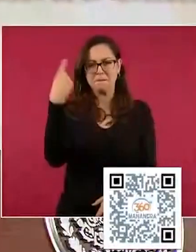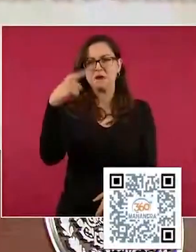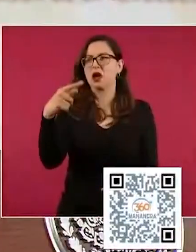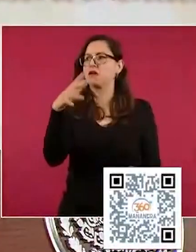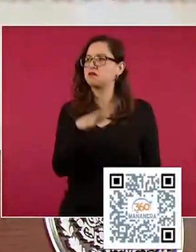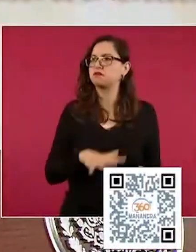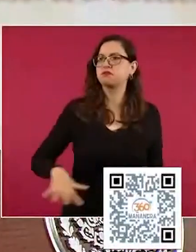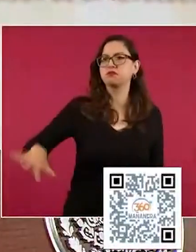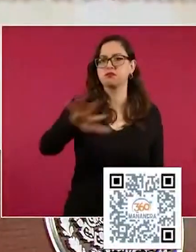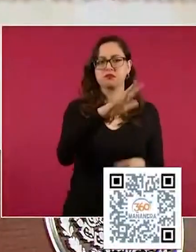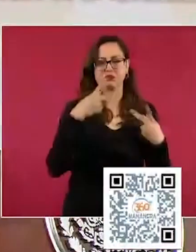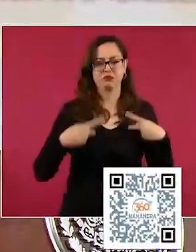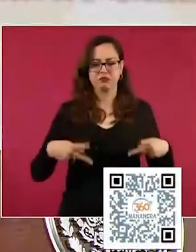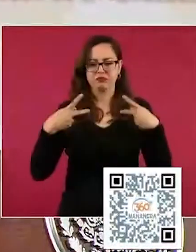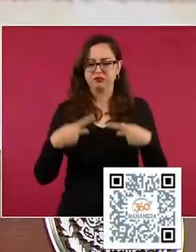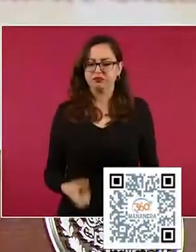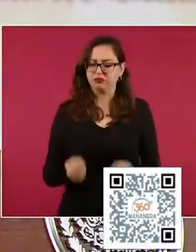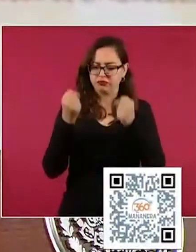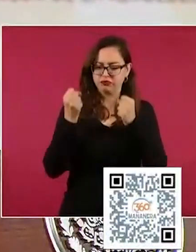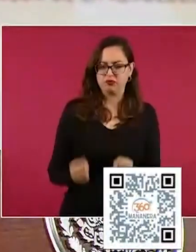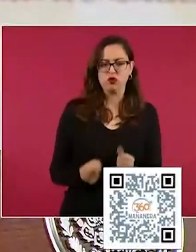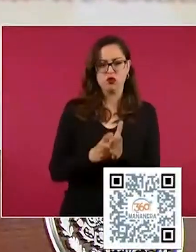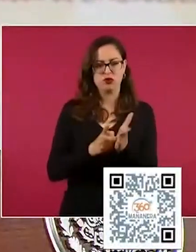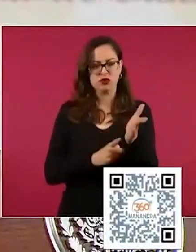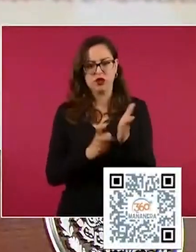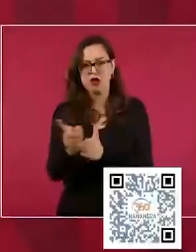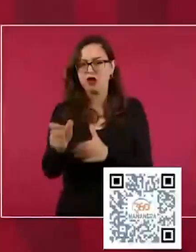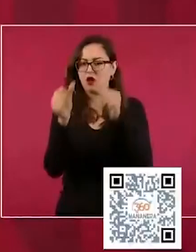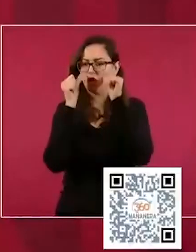atención médica medicamentos gratuitos